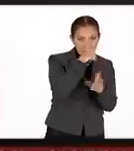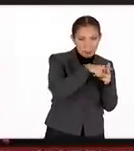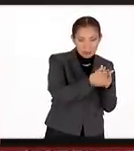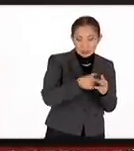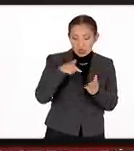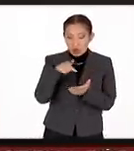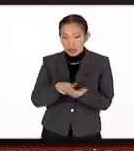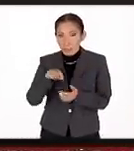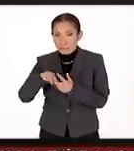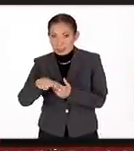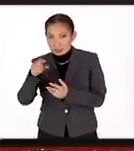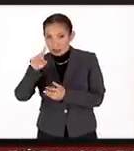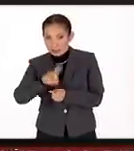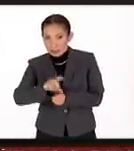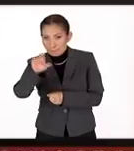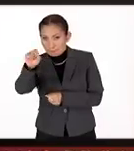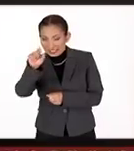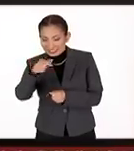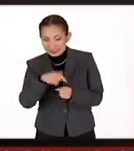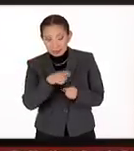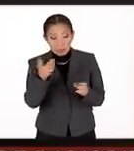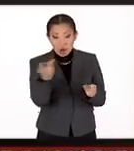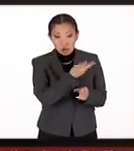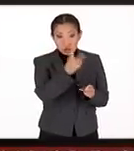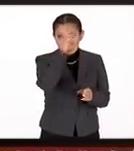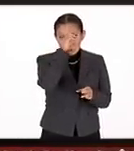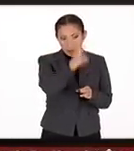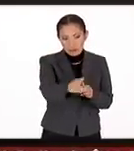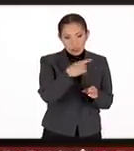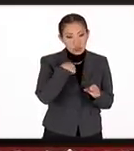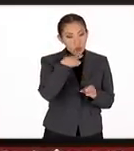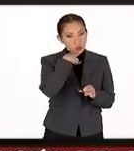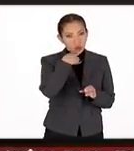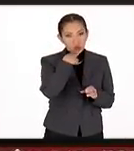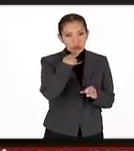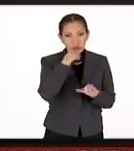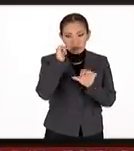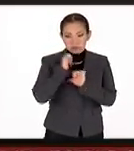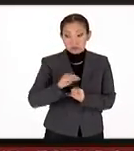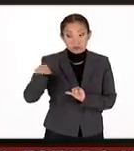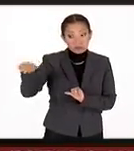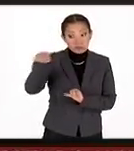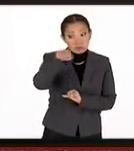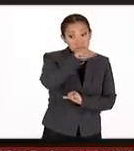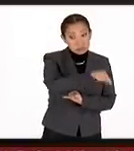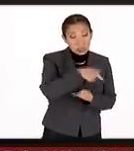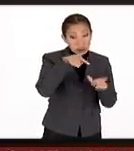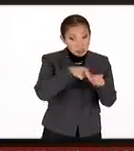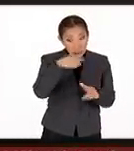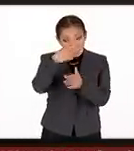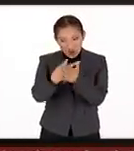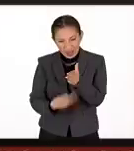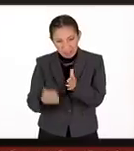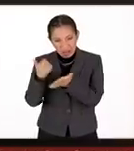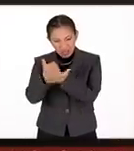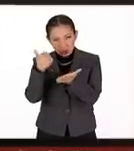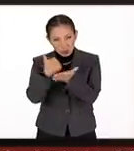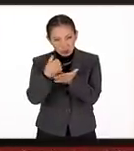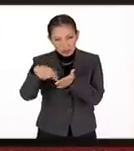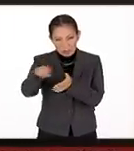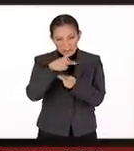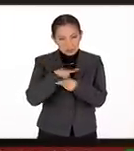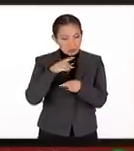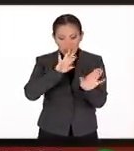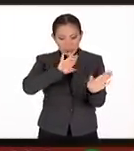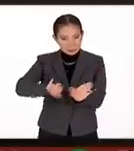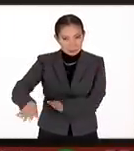la local empezará el día 20 pero ambas prohíben el uso en el caso de autoridades locales de eh programa sociales y